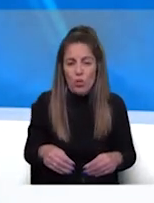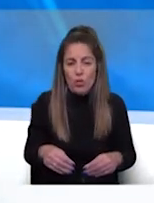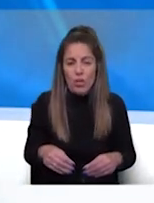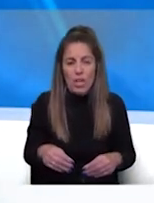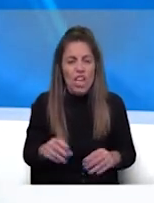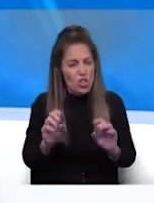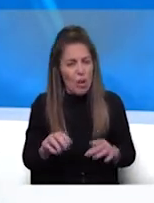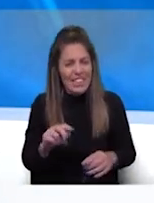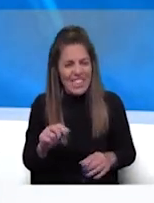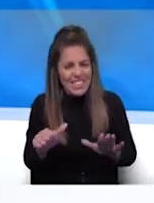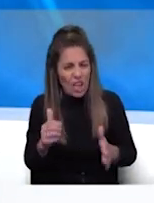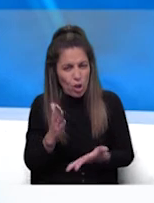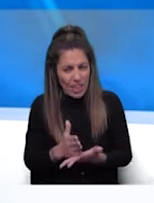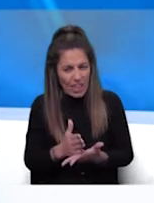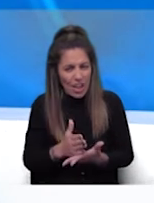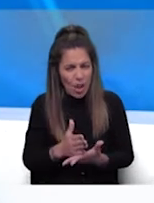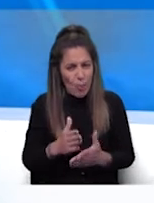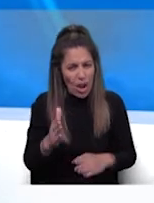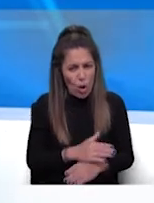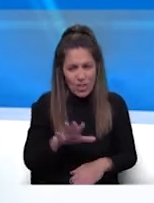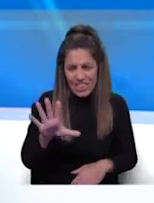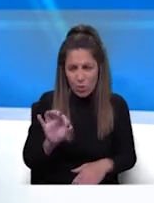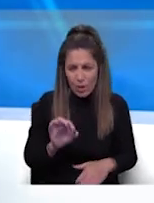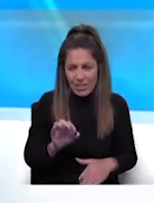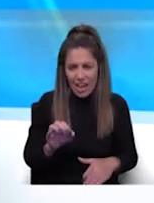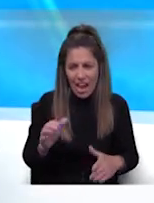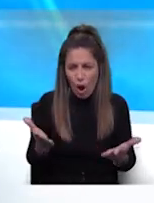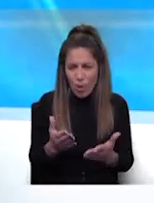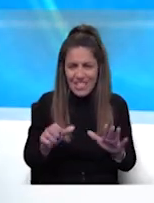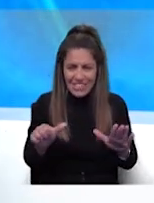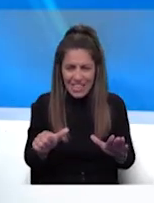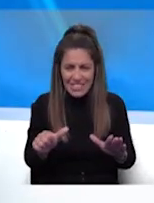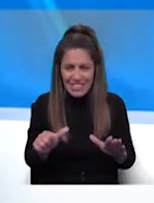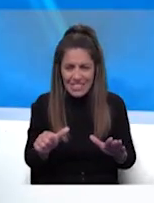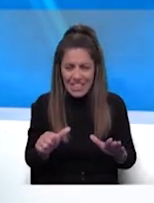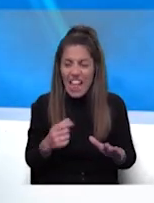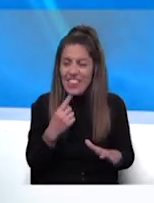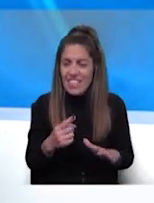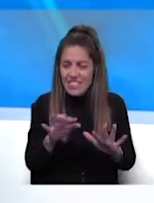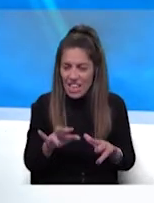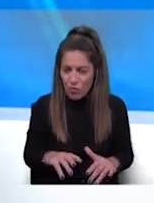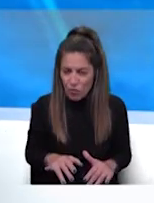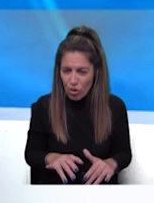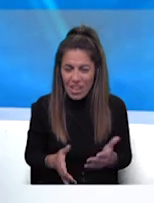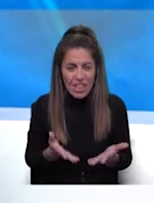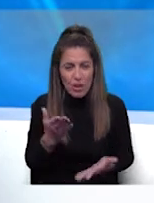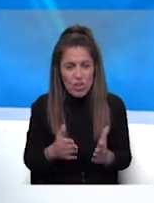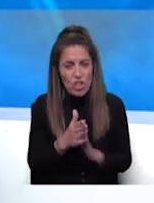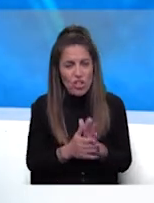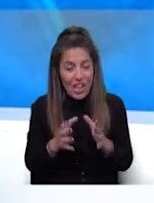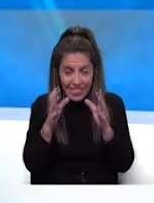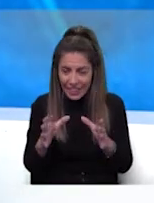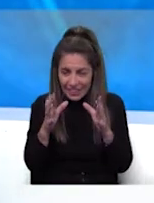Y solo tenemos 6 condenas, bajó de 50 a 6. Las 6 condenas más, dice el informe de Evaluación Nacional de Riesgo